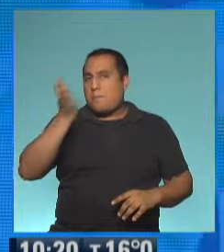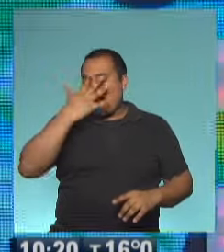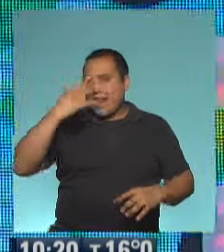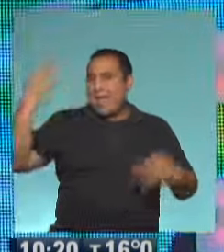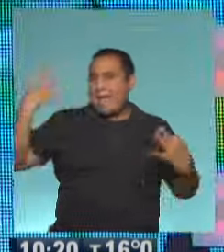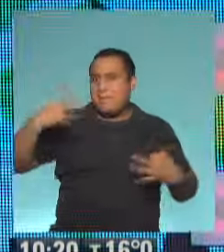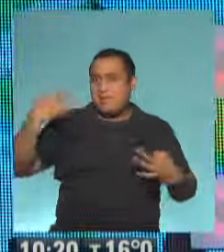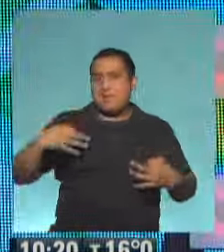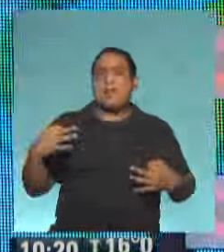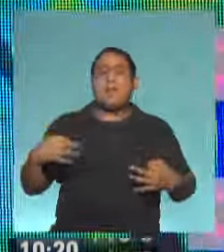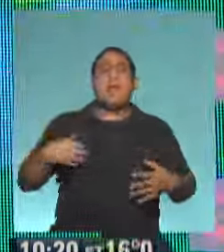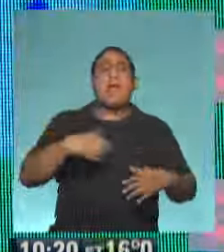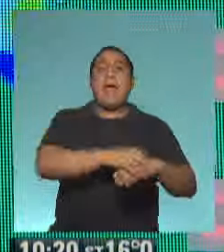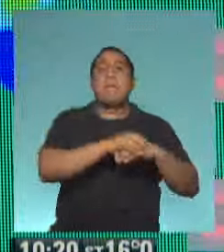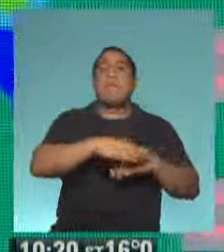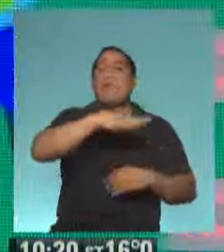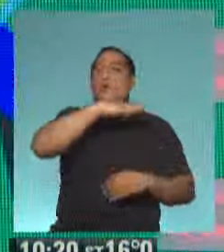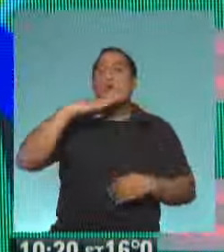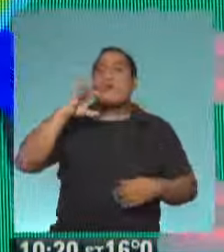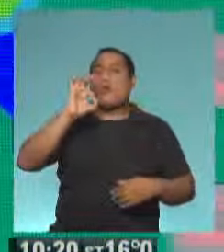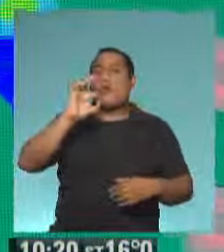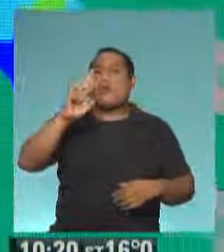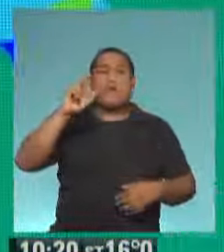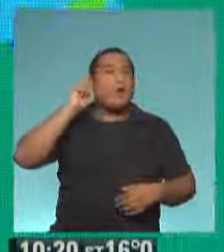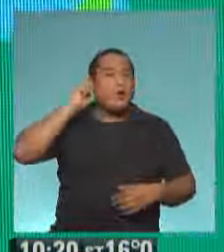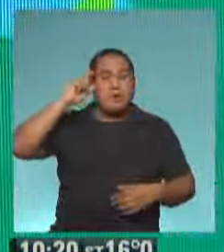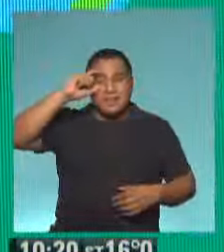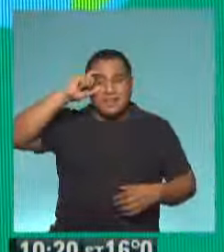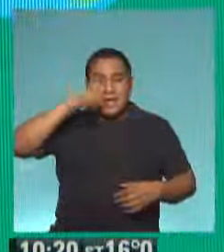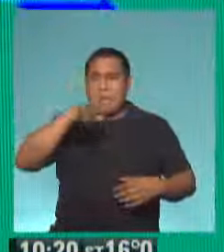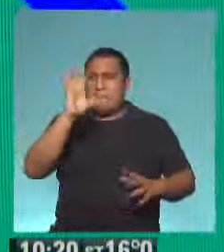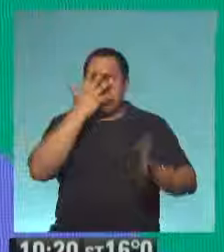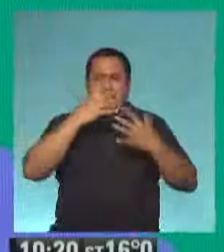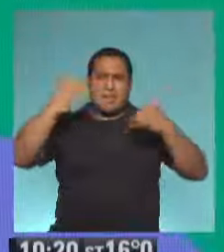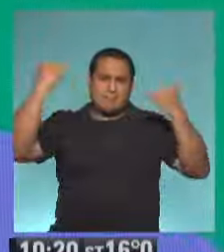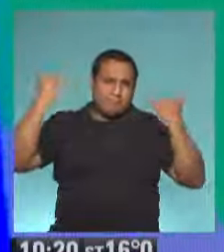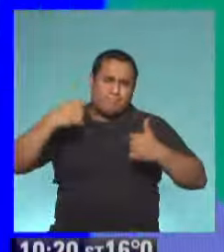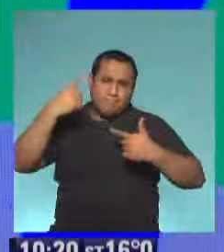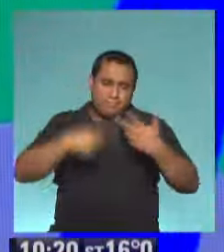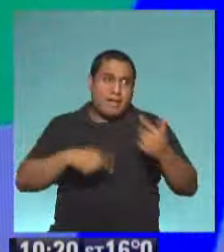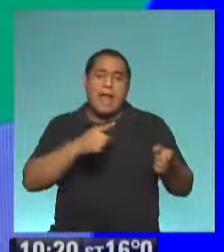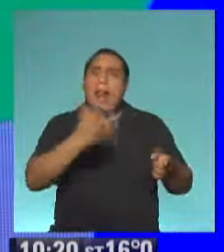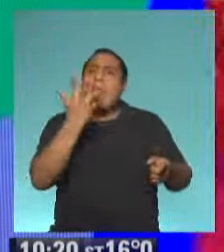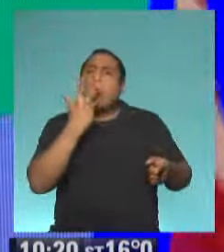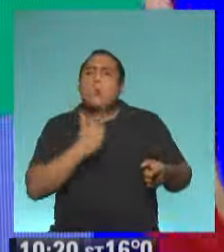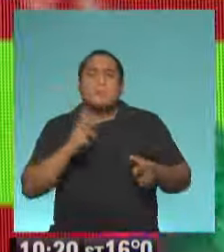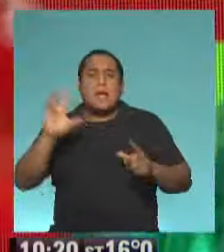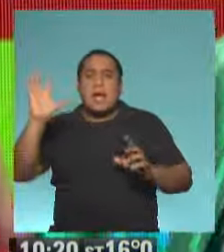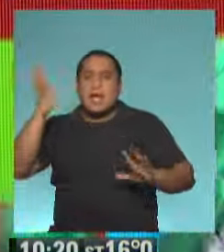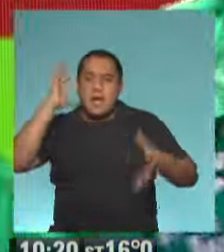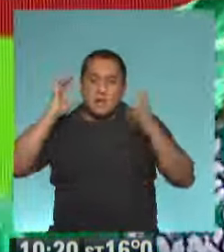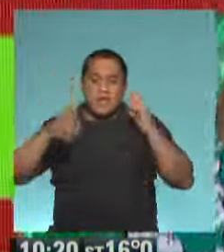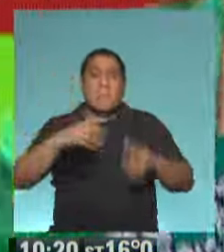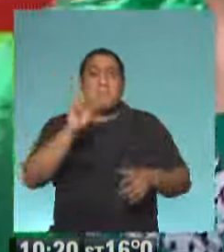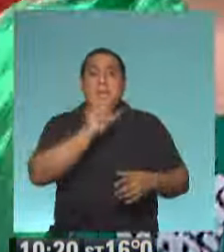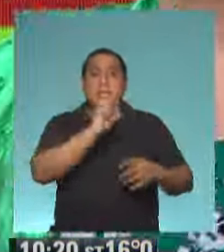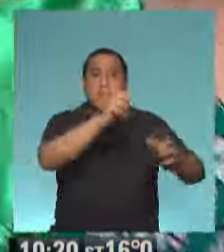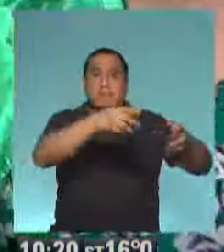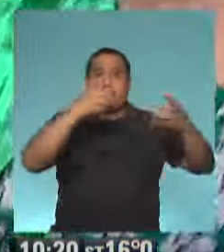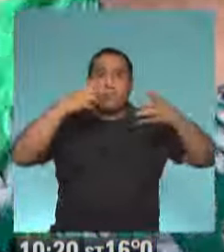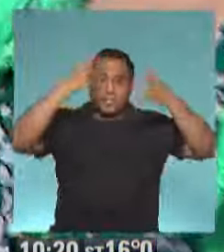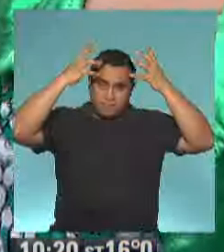me encontré con mi amigo Jorge, que tiene un montón de máscaras. Y a él aparte le encanta el carnaval y me prestó varias máscaras. Y me prestó esta máscara.